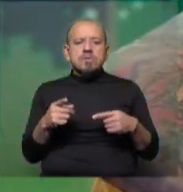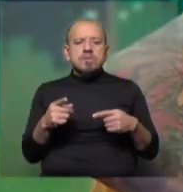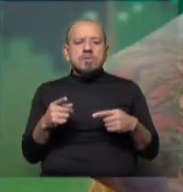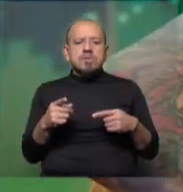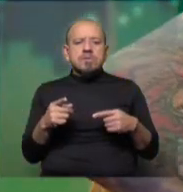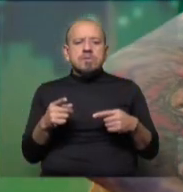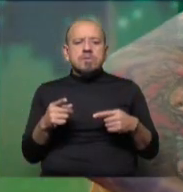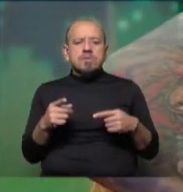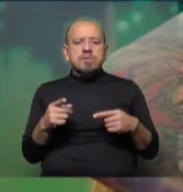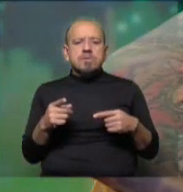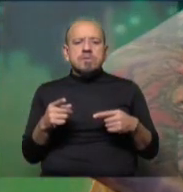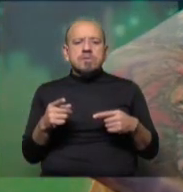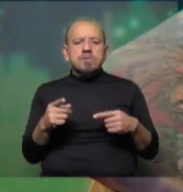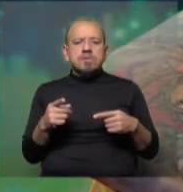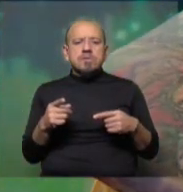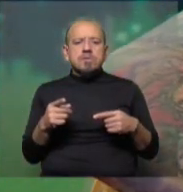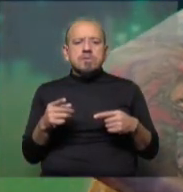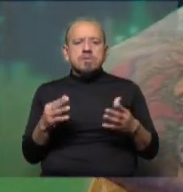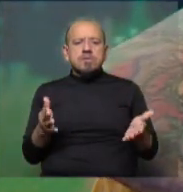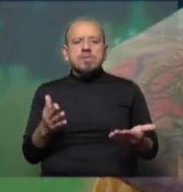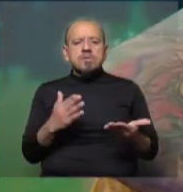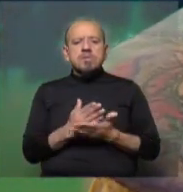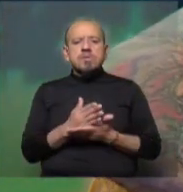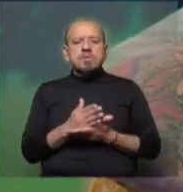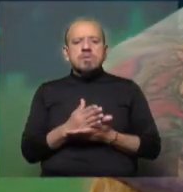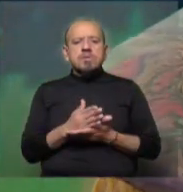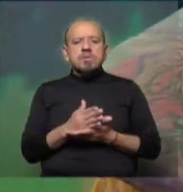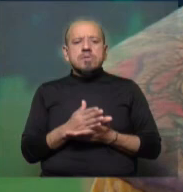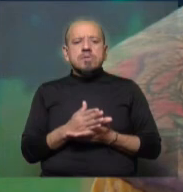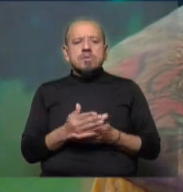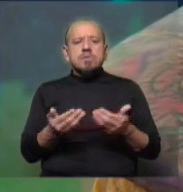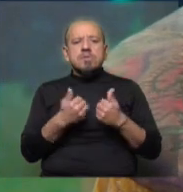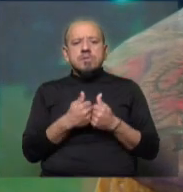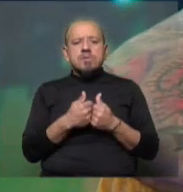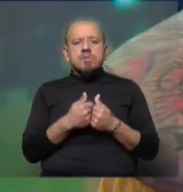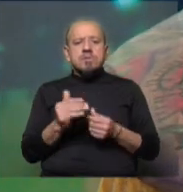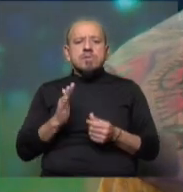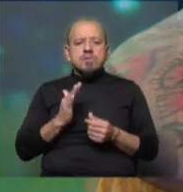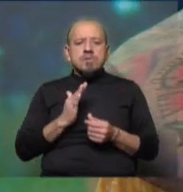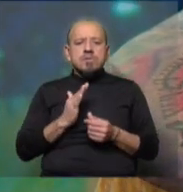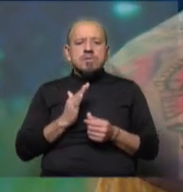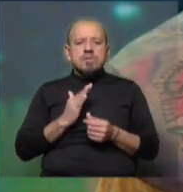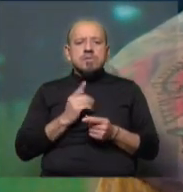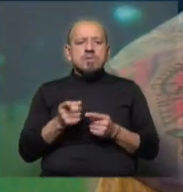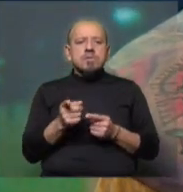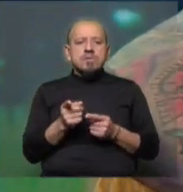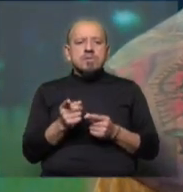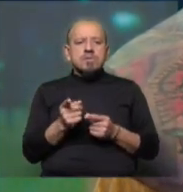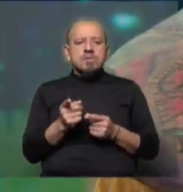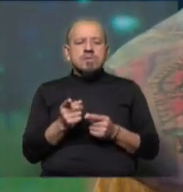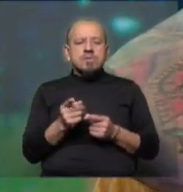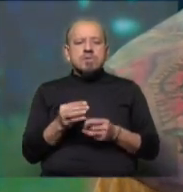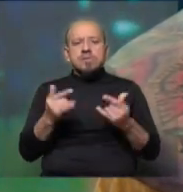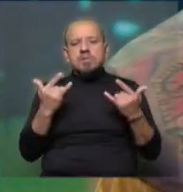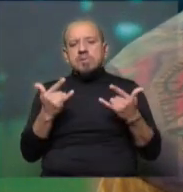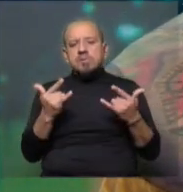creo que siempre nos han preguntado por el tema de la mujer justamente en el punto de vista del rock.